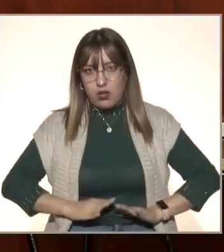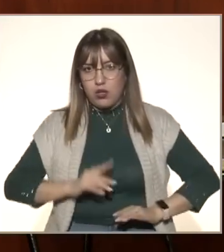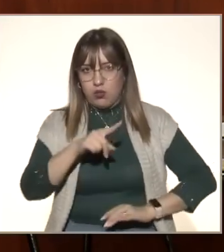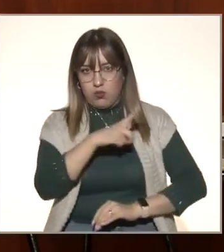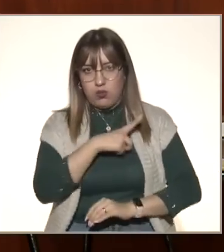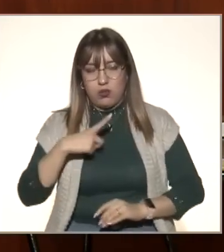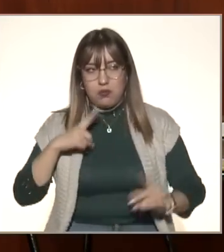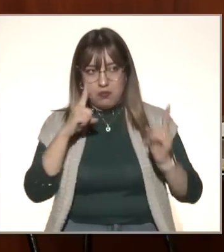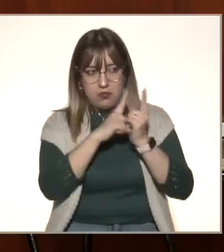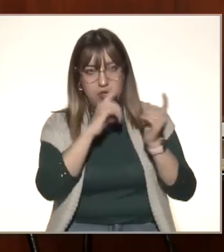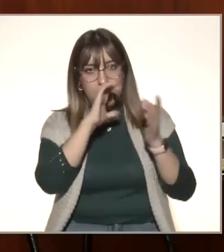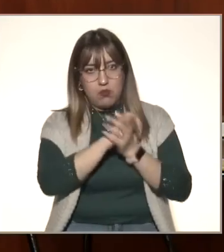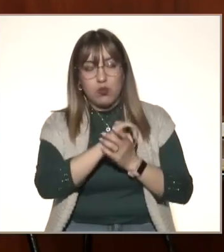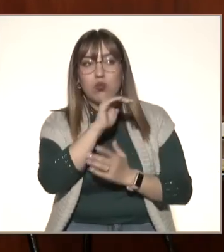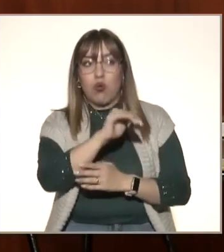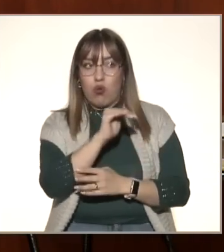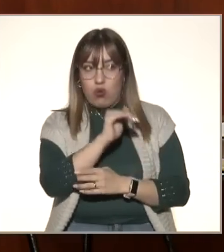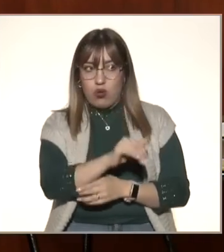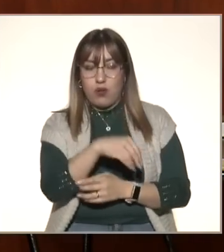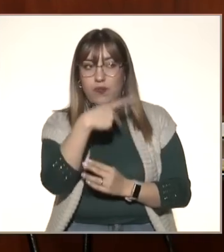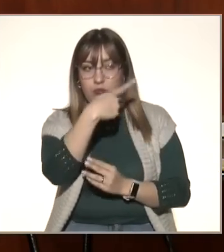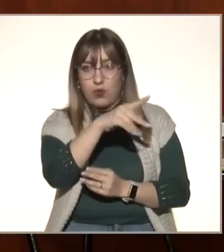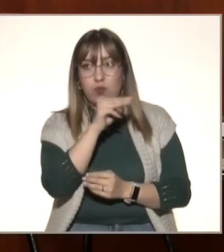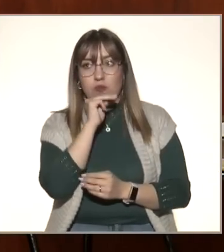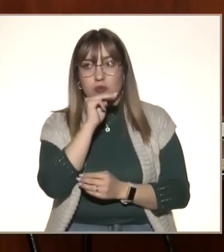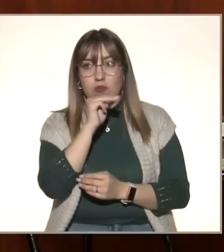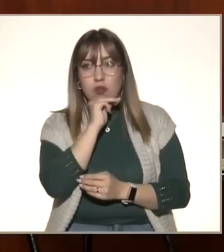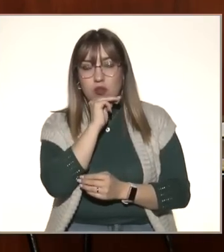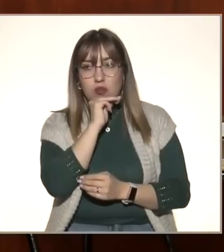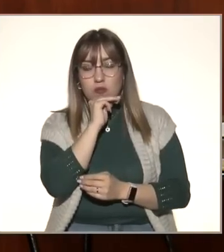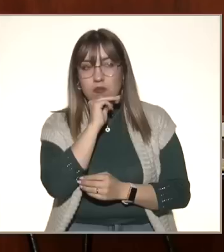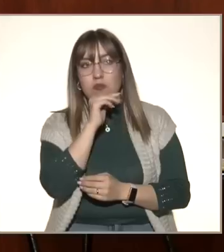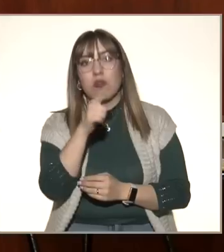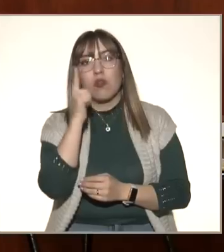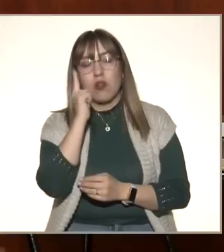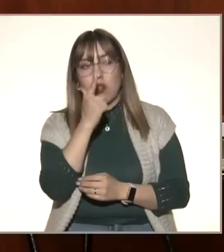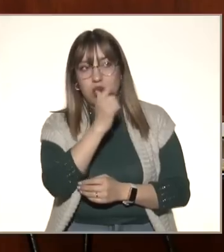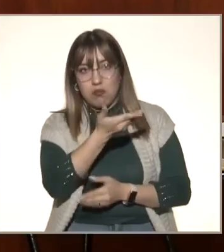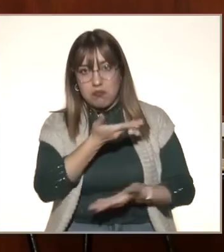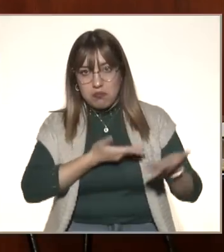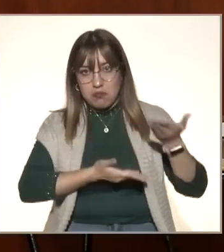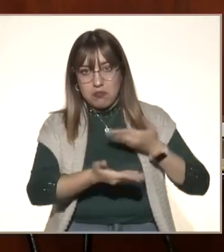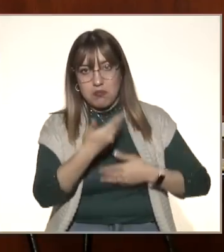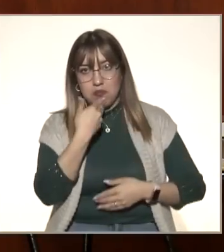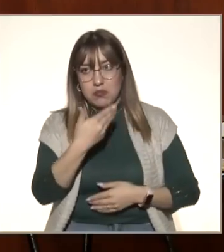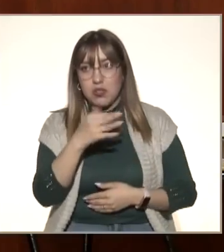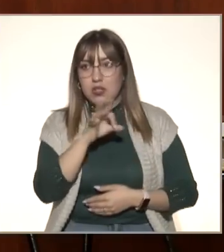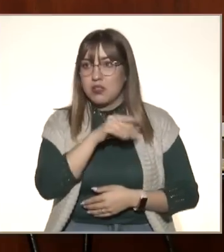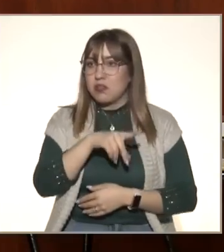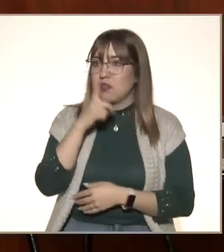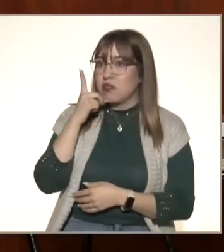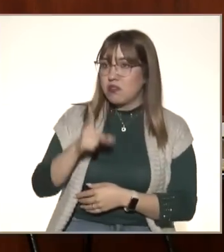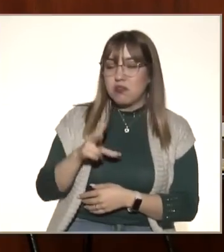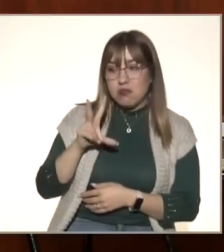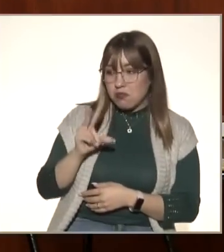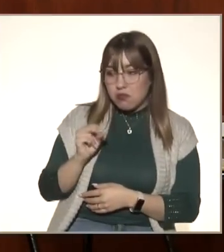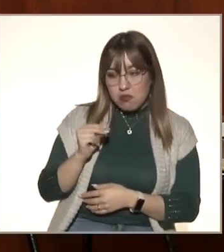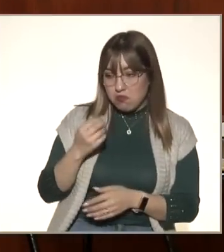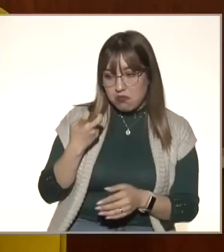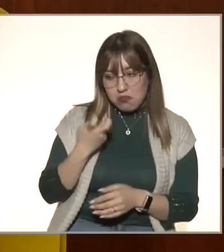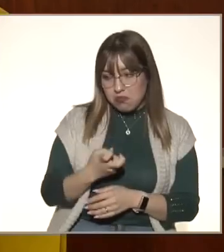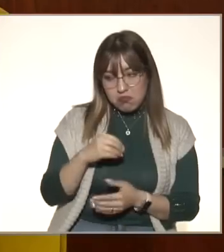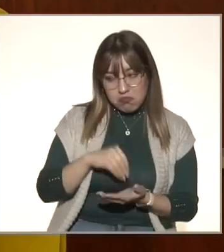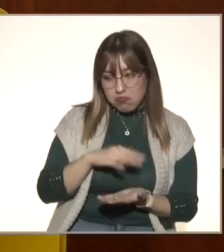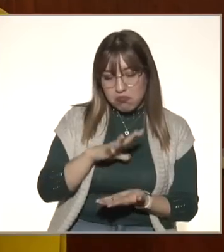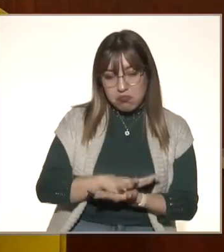él y decir, bueno, yo de tu mamá, y decir, espero tal cosa, y él te dirá, pues no lo esperes, que no va a pasar,